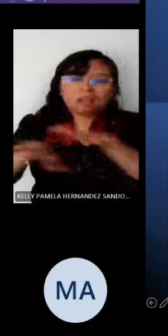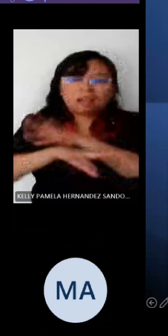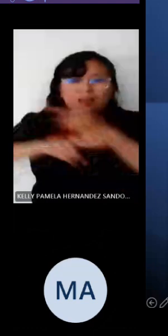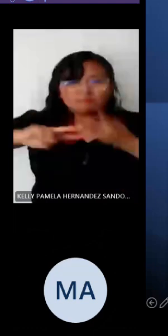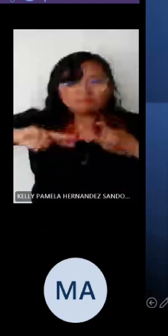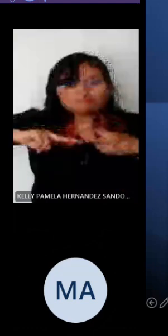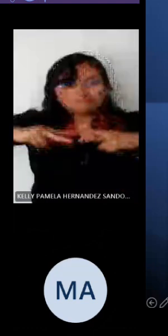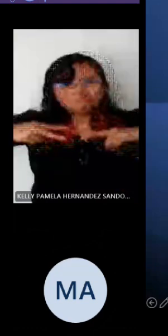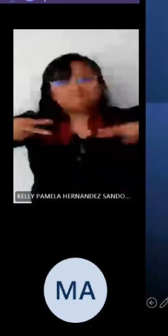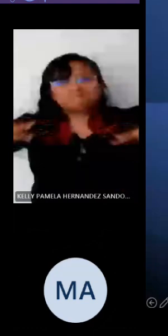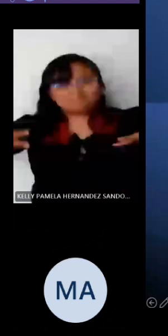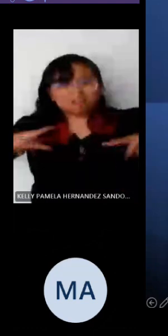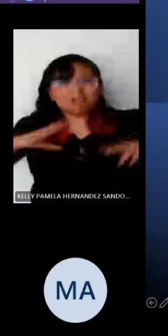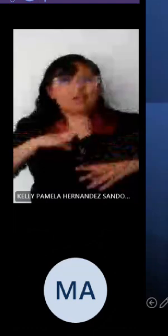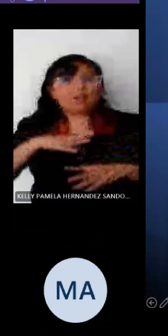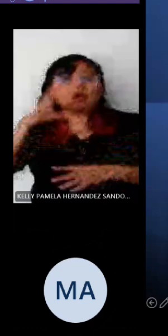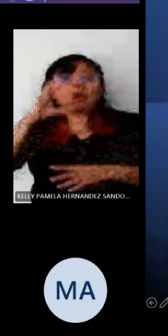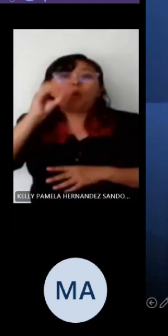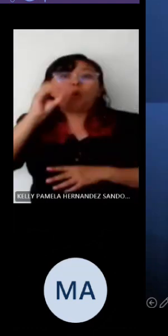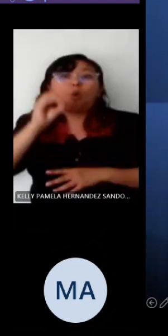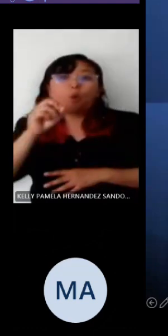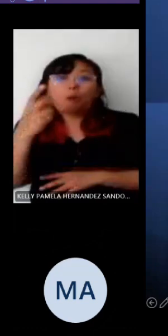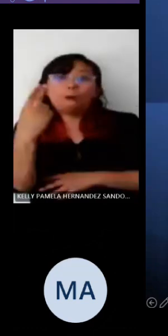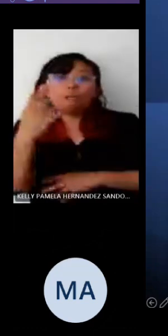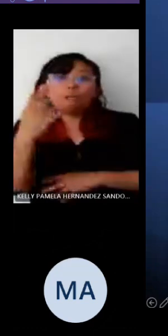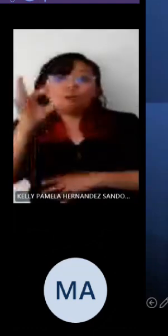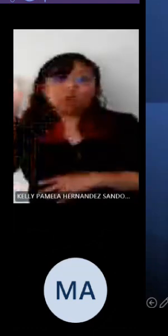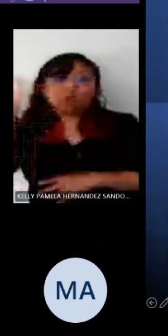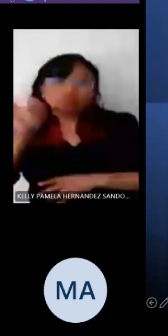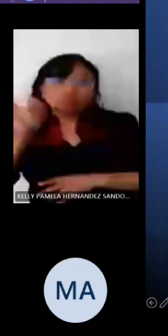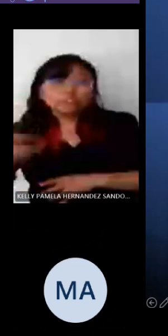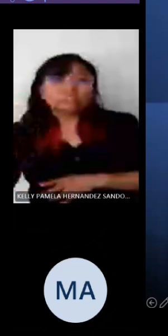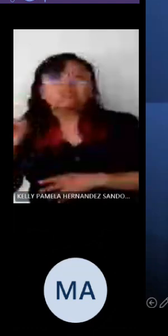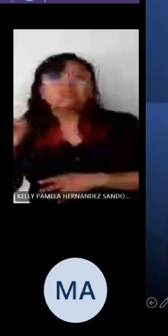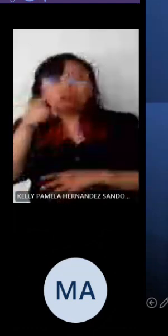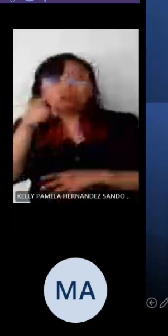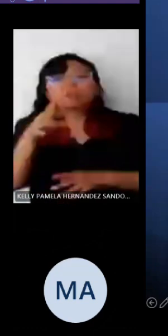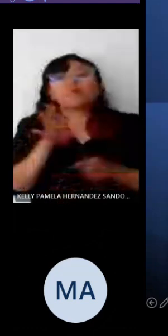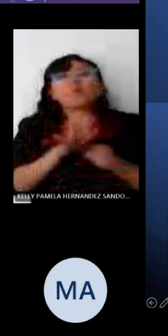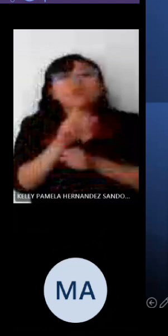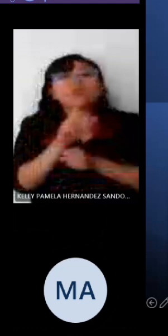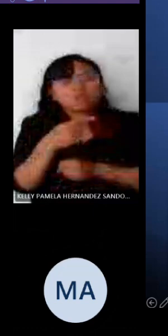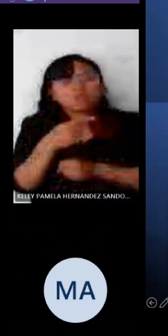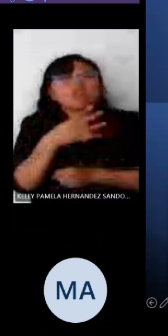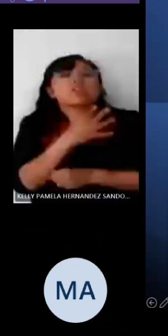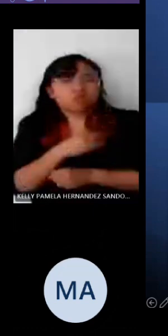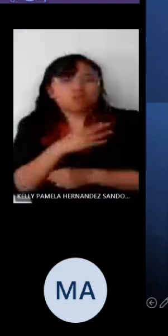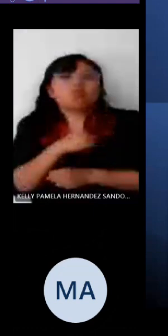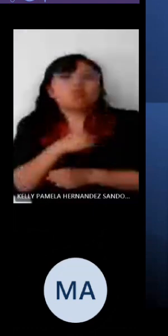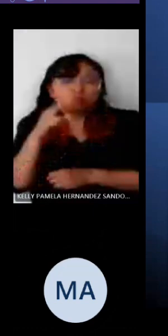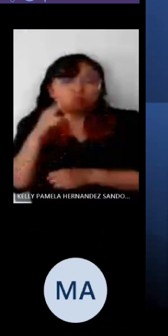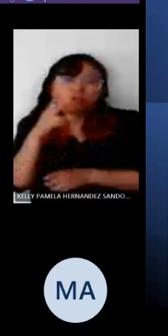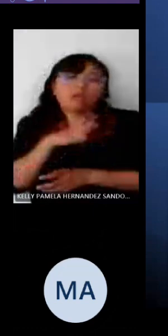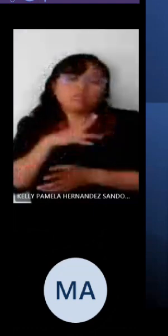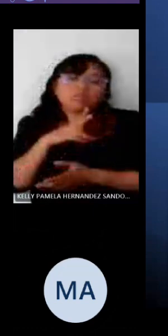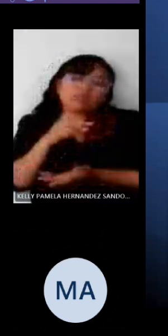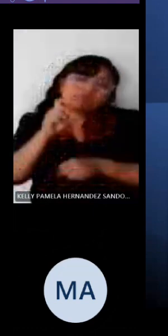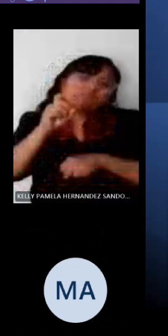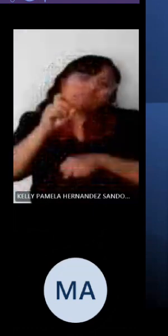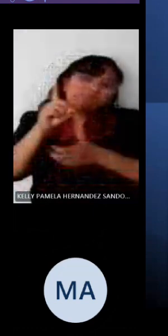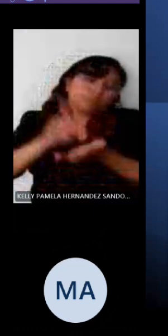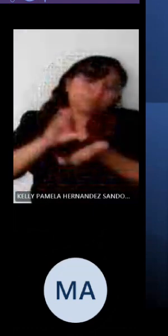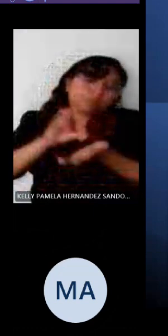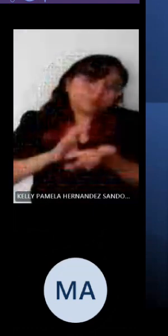sean portadores, o tener un 25% de riesgo de tener un hijo afectado. Esto es muy relevante porque una de las